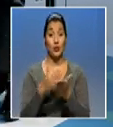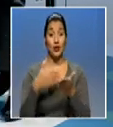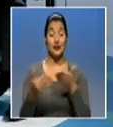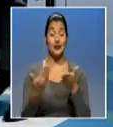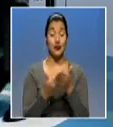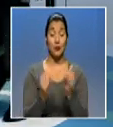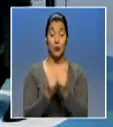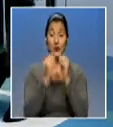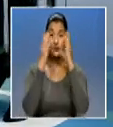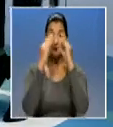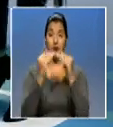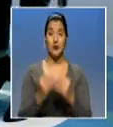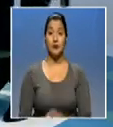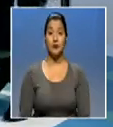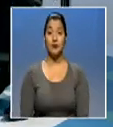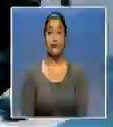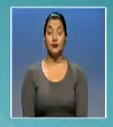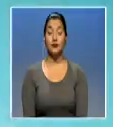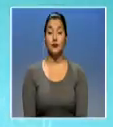enseguida regresamos con más.